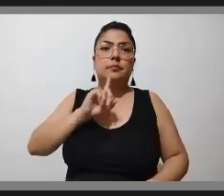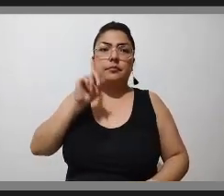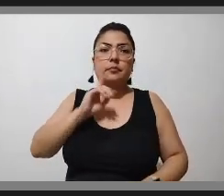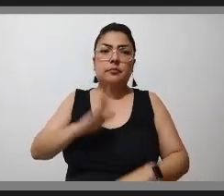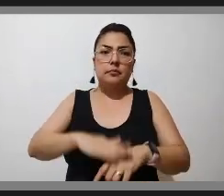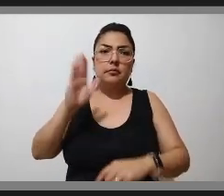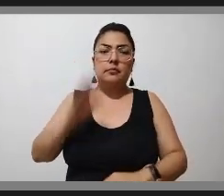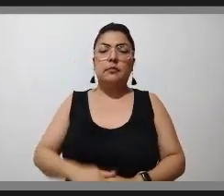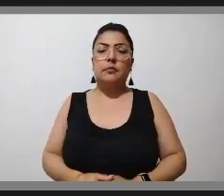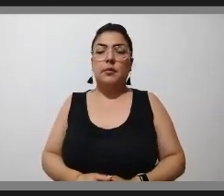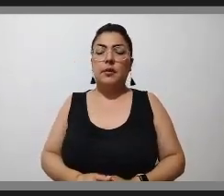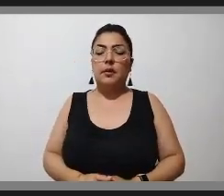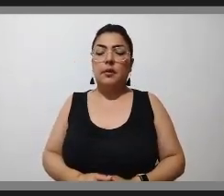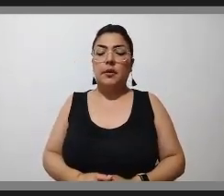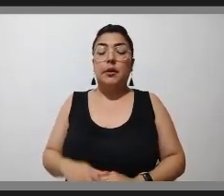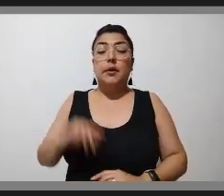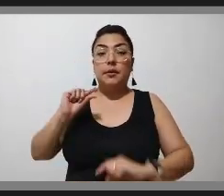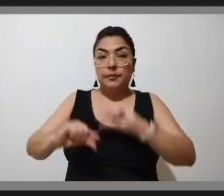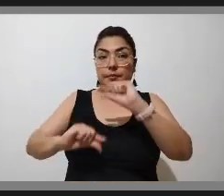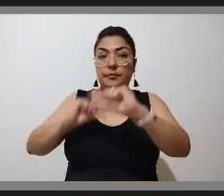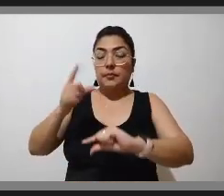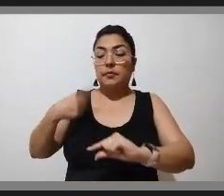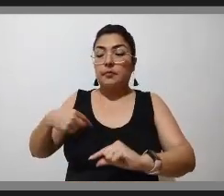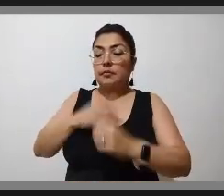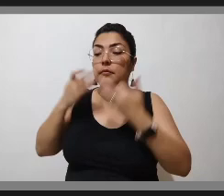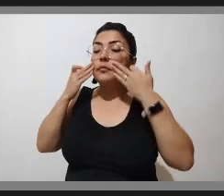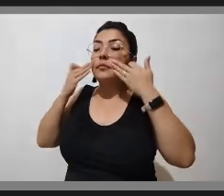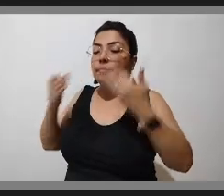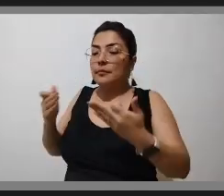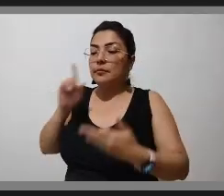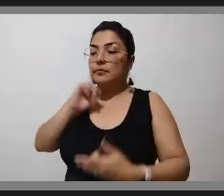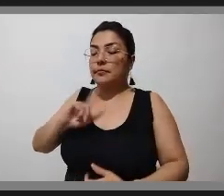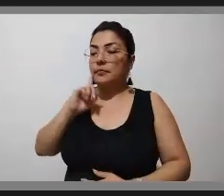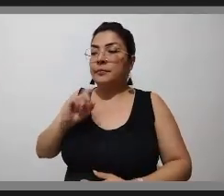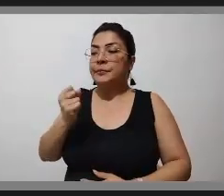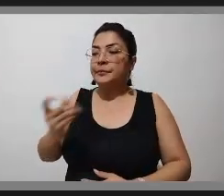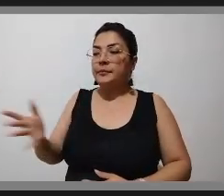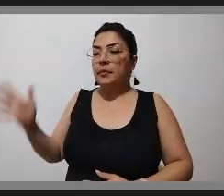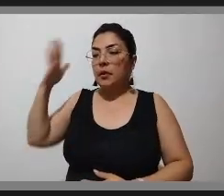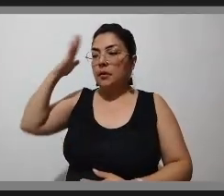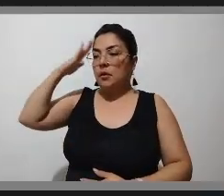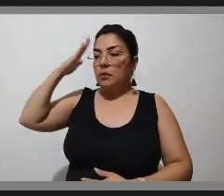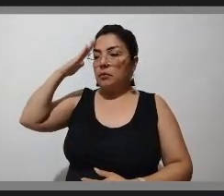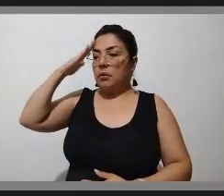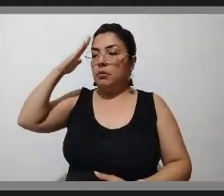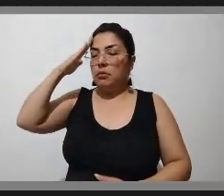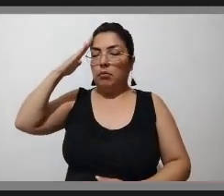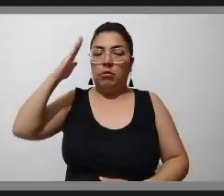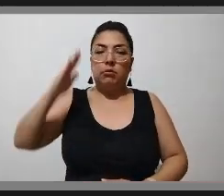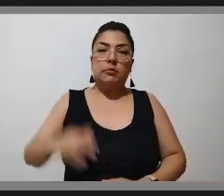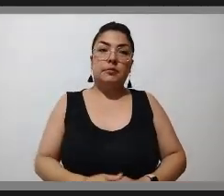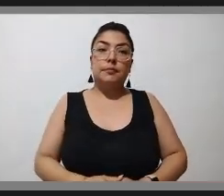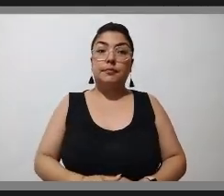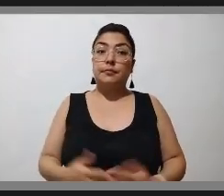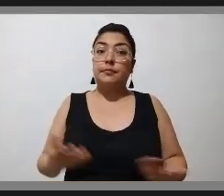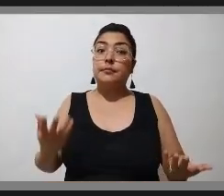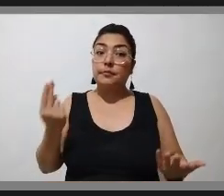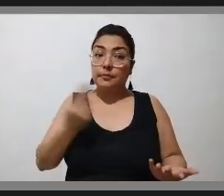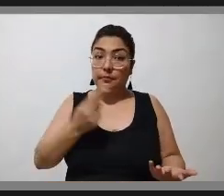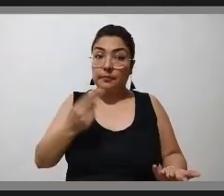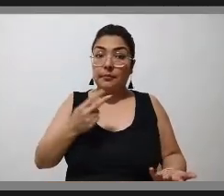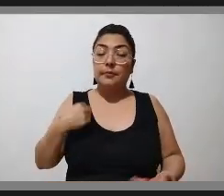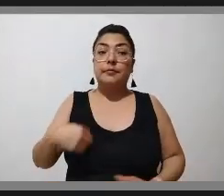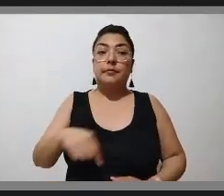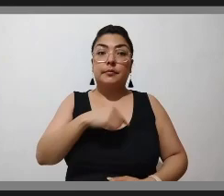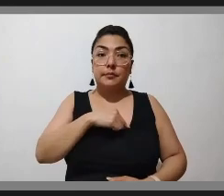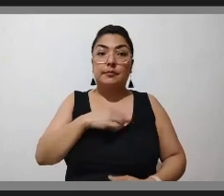Entonces empezamos a verlas en mayor medida y empezamos a verlas como líderes. El problema es que todavía necesitamos evolucionar como